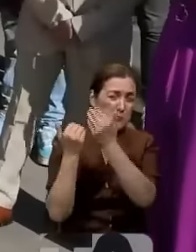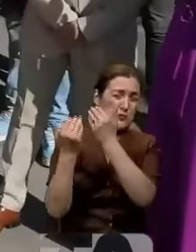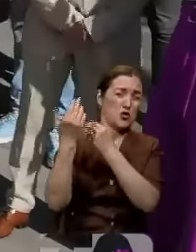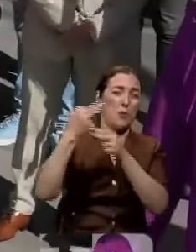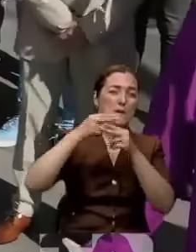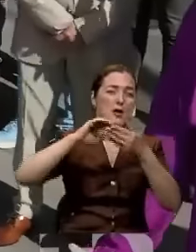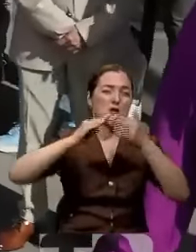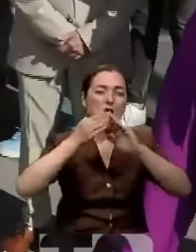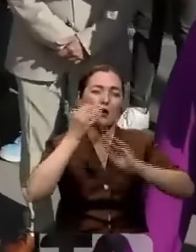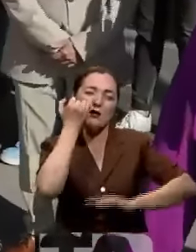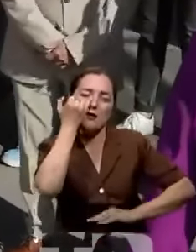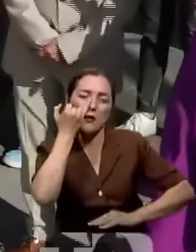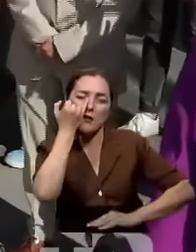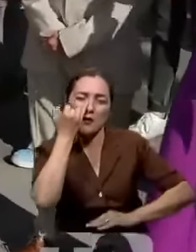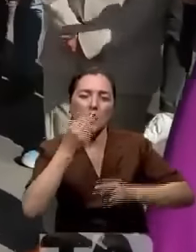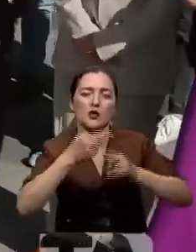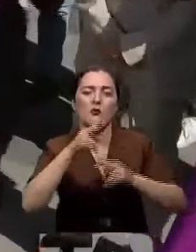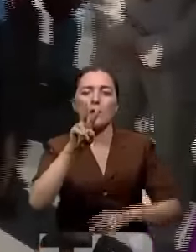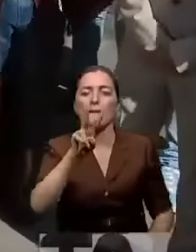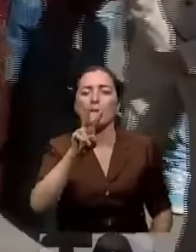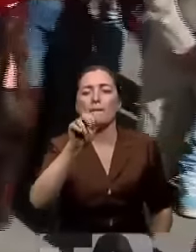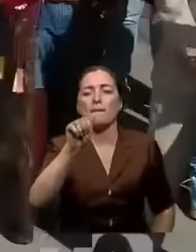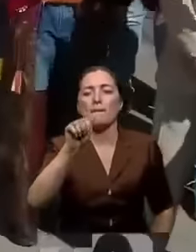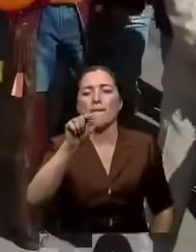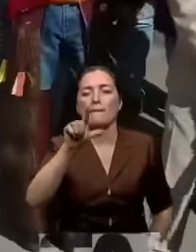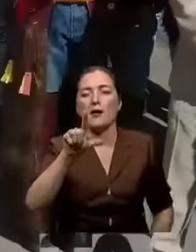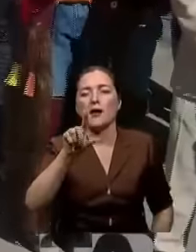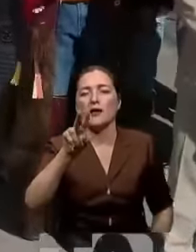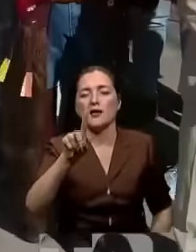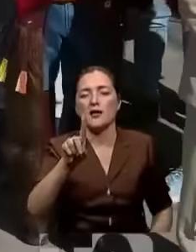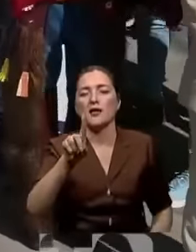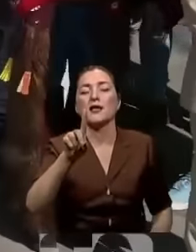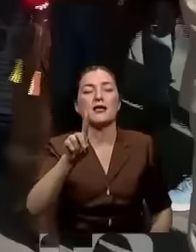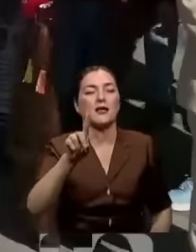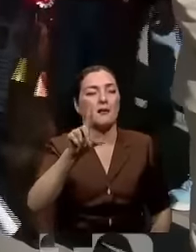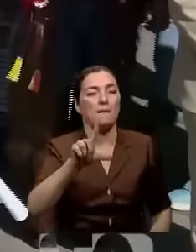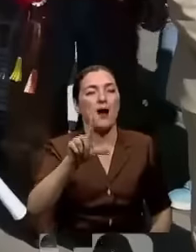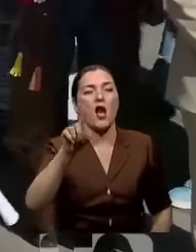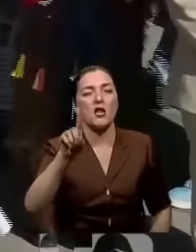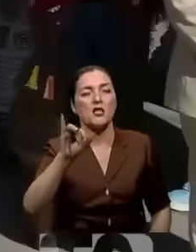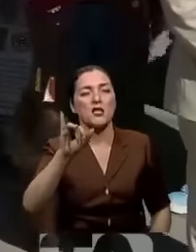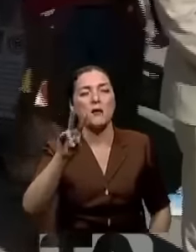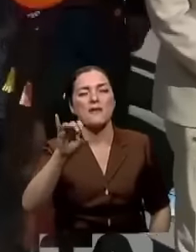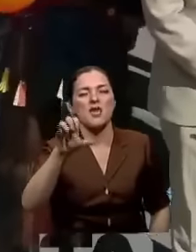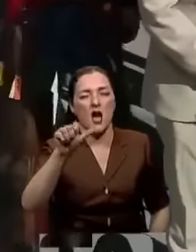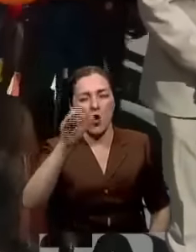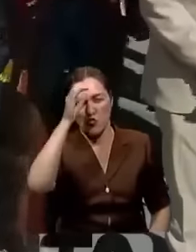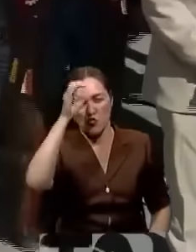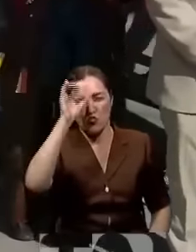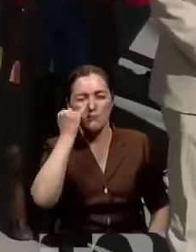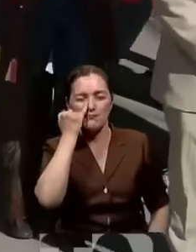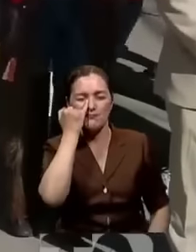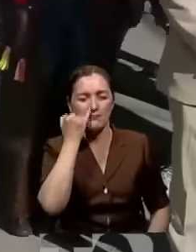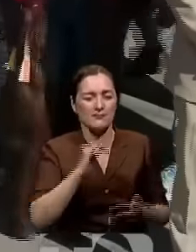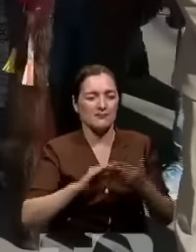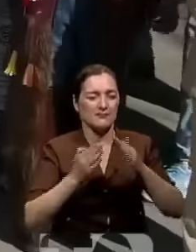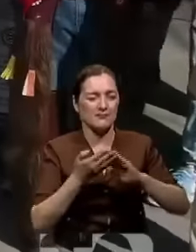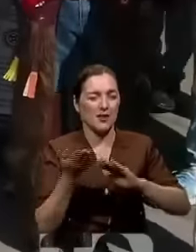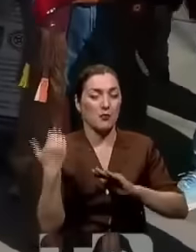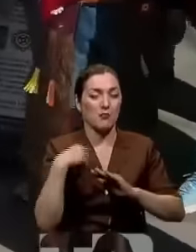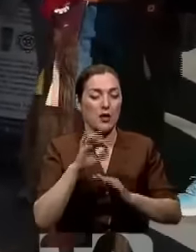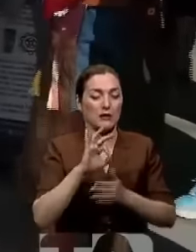cultura Valdivia. Es por eso que han decidido llamarla la guagua ancestral. Pero vamos a conocer un poquito más de qué se trata. Estamos con Ricardo de la